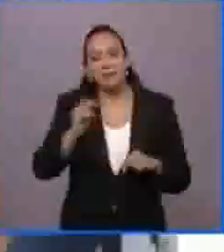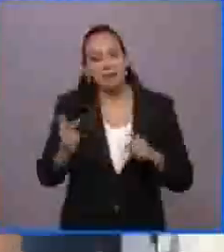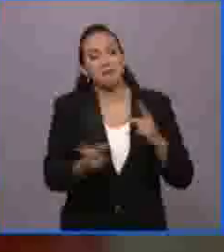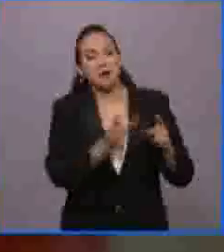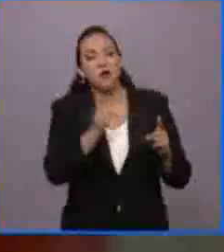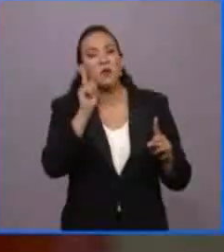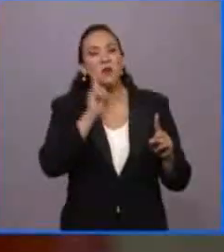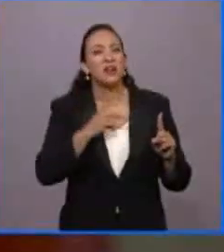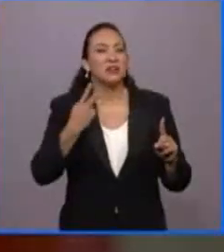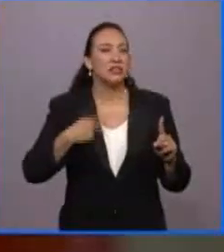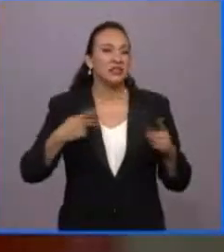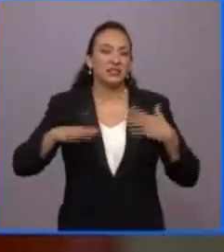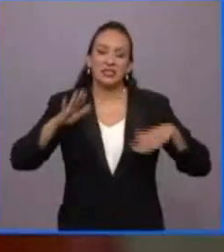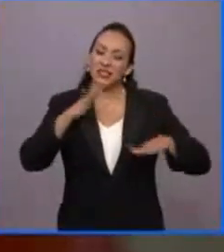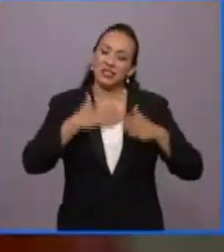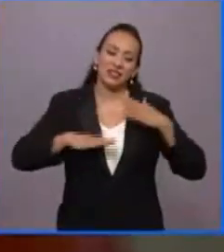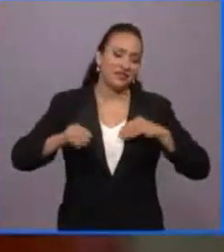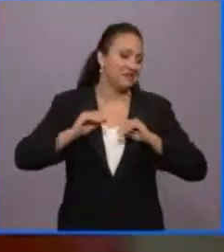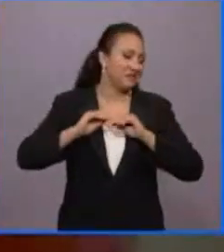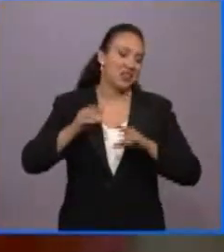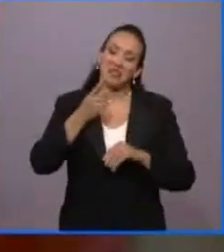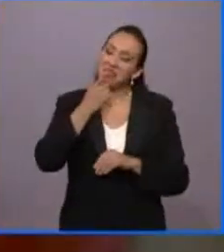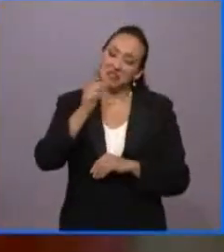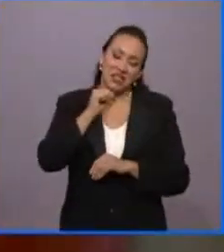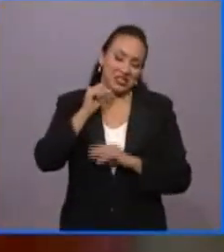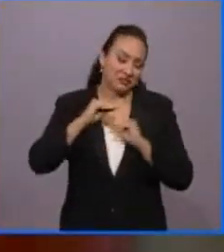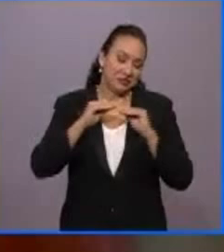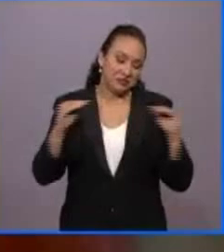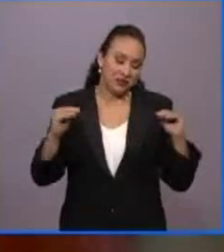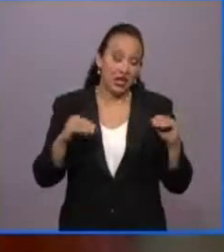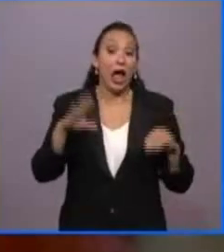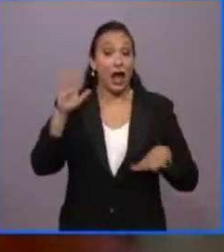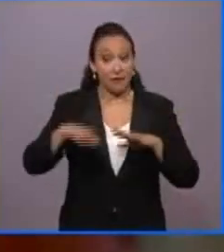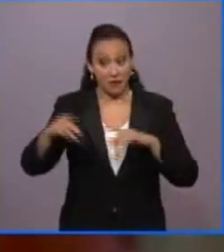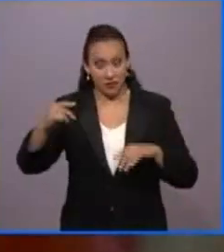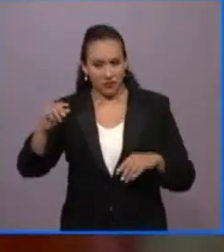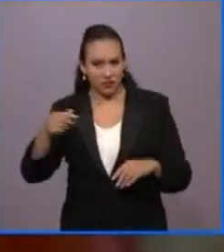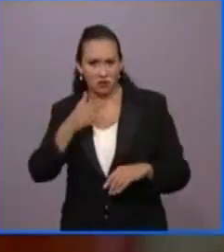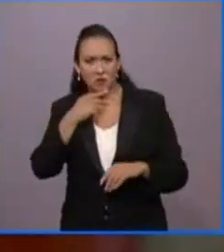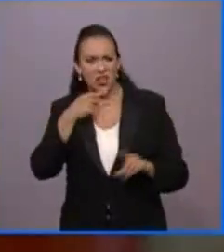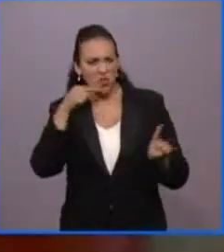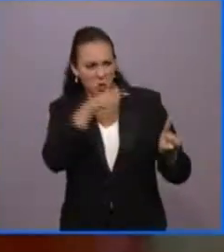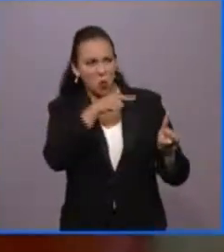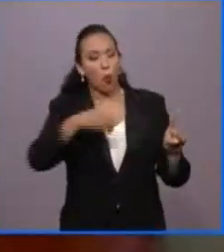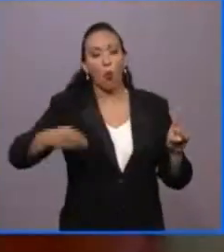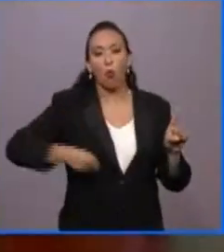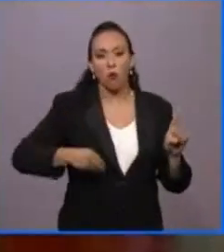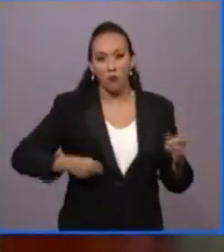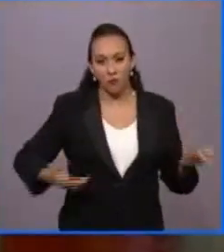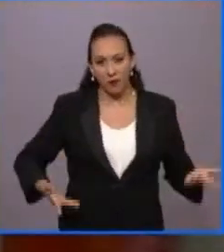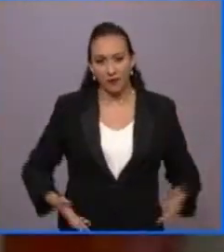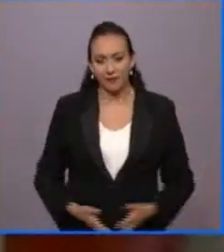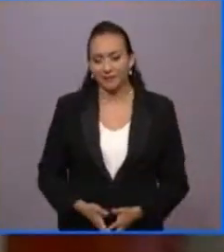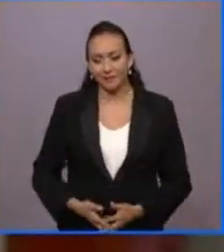la conducta de las mujeres sobre que son ellas quienes lo provocan.